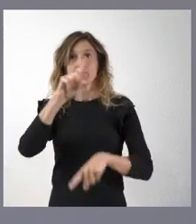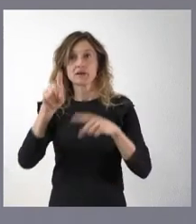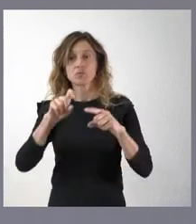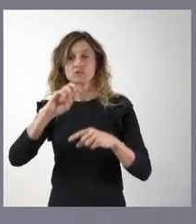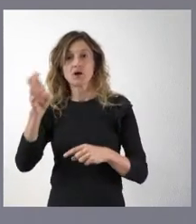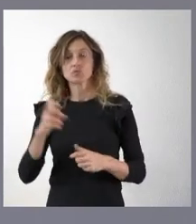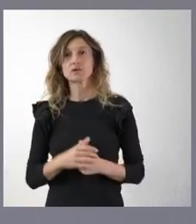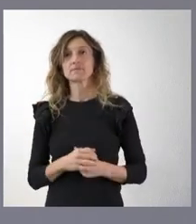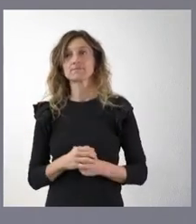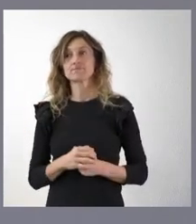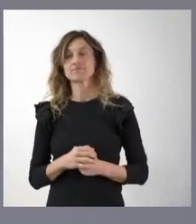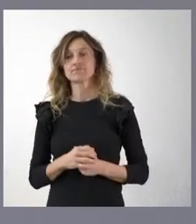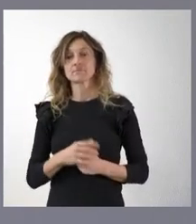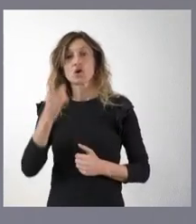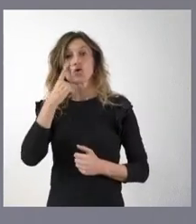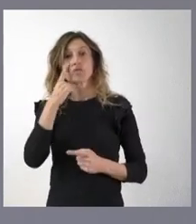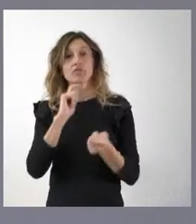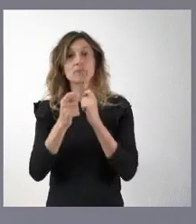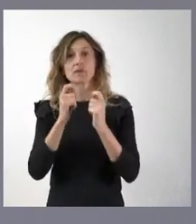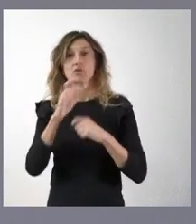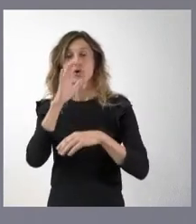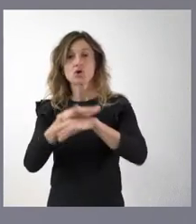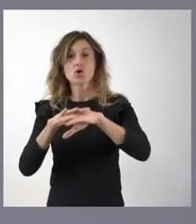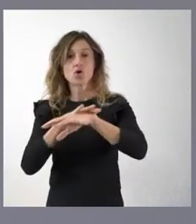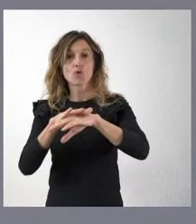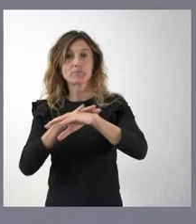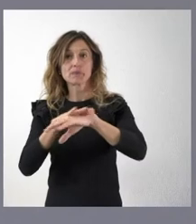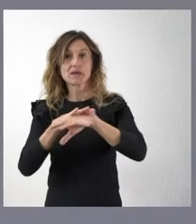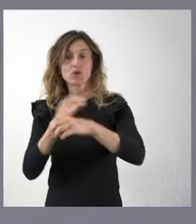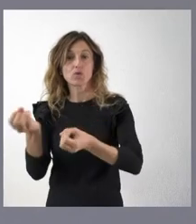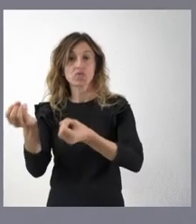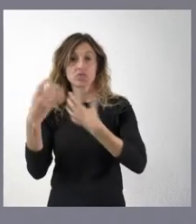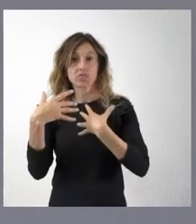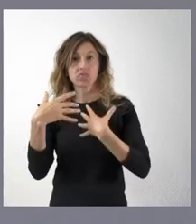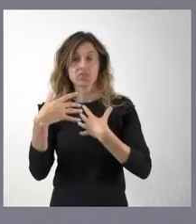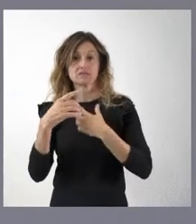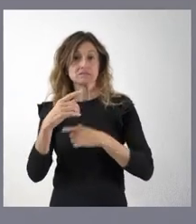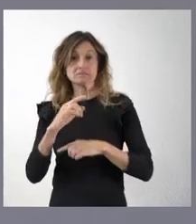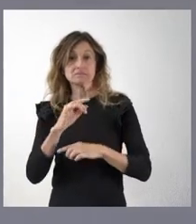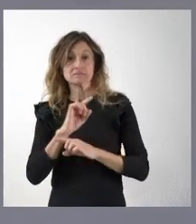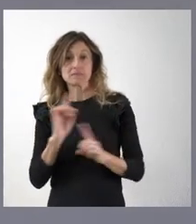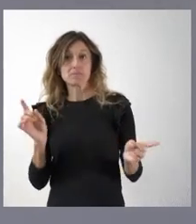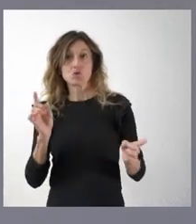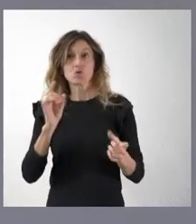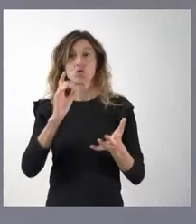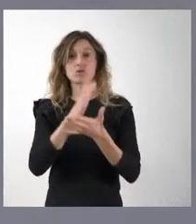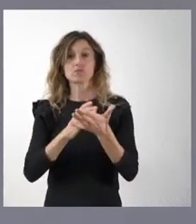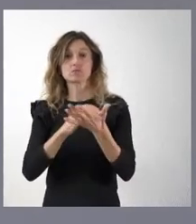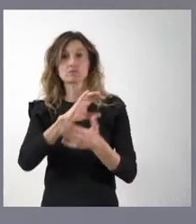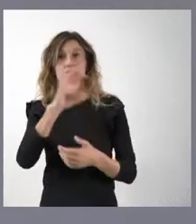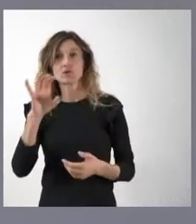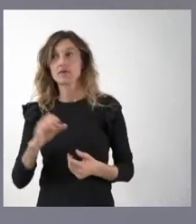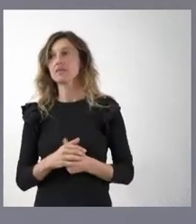es que que hemos conocido por los medios porque el gobierno tampoco se nos ha dirigido a las comunidades autónomas ni nos ha permitido